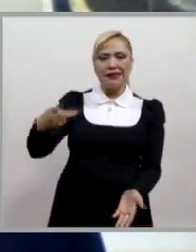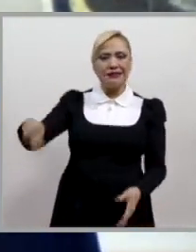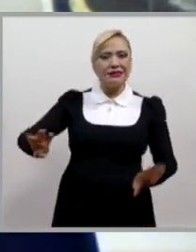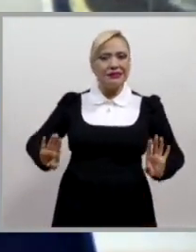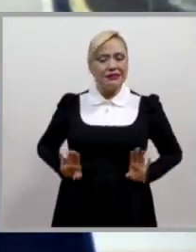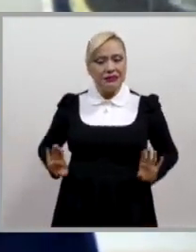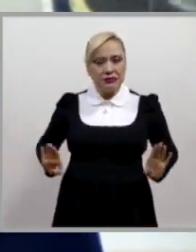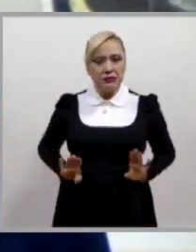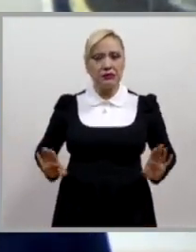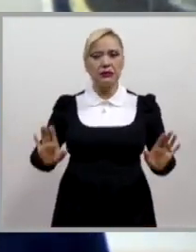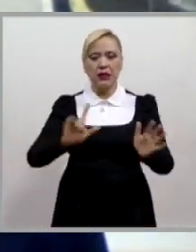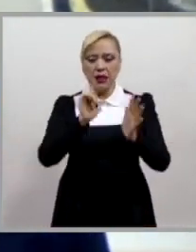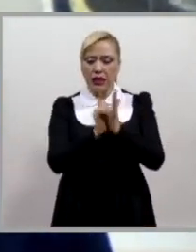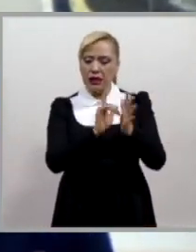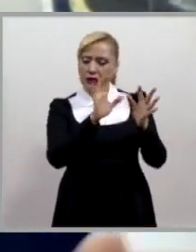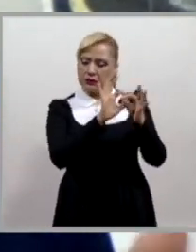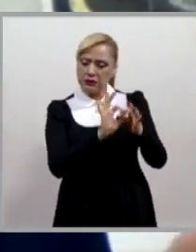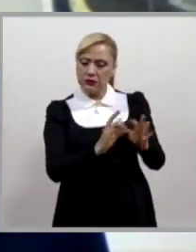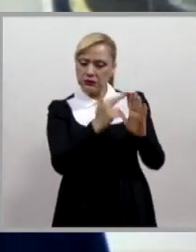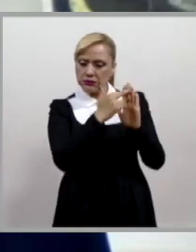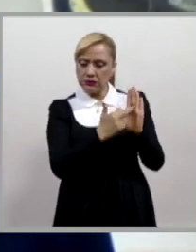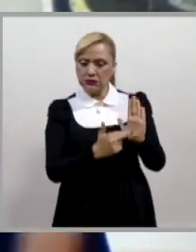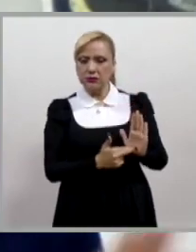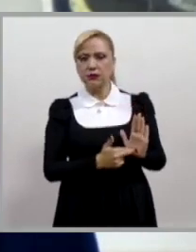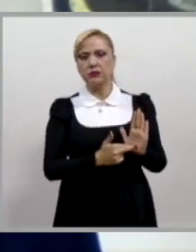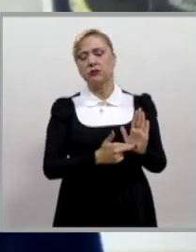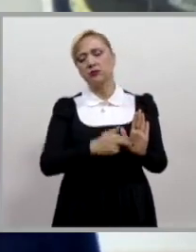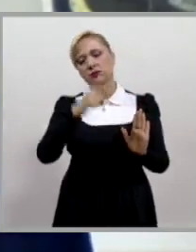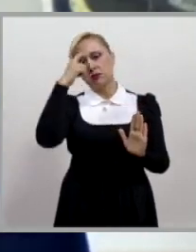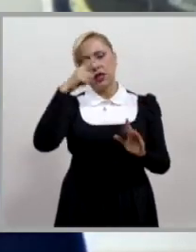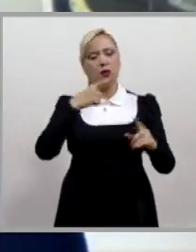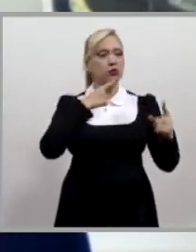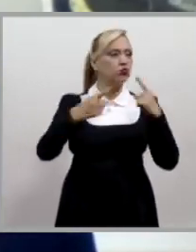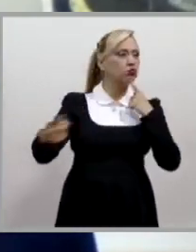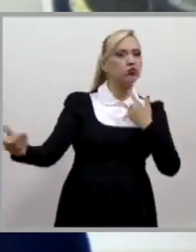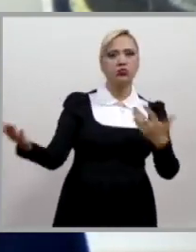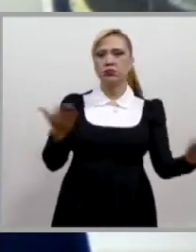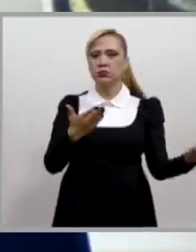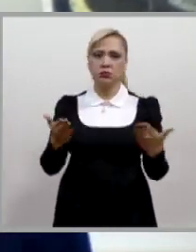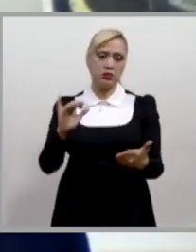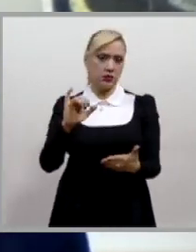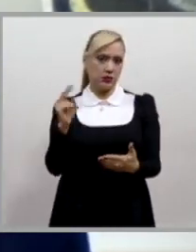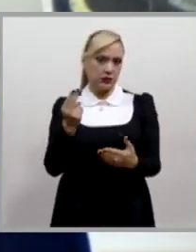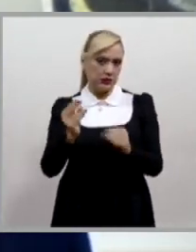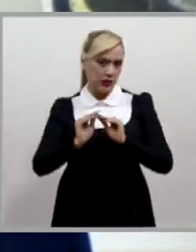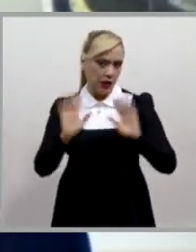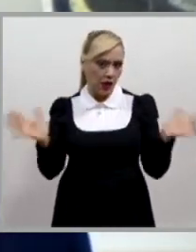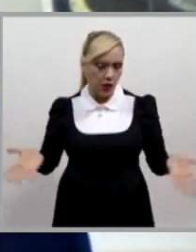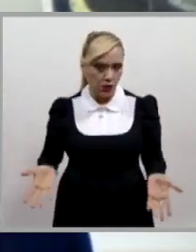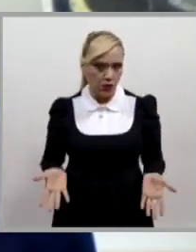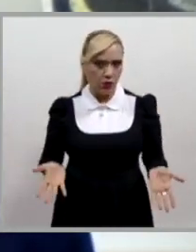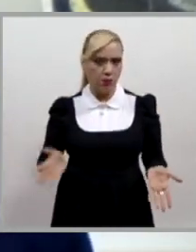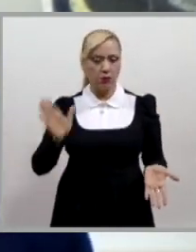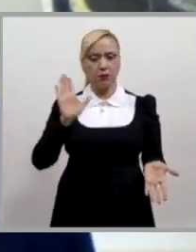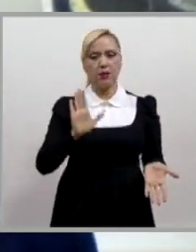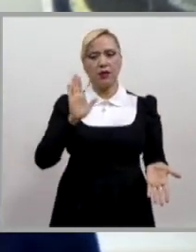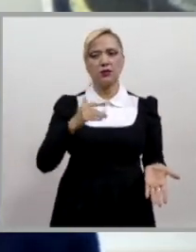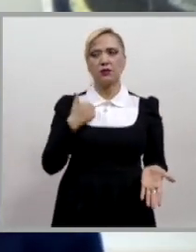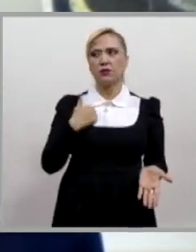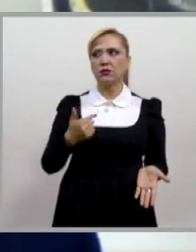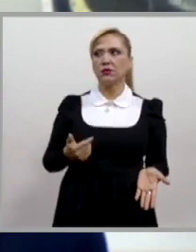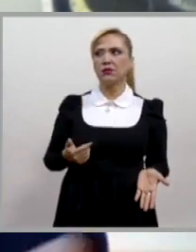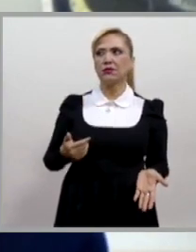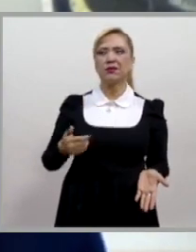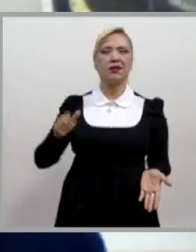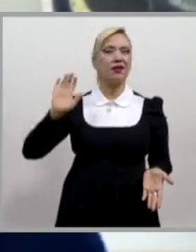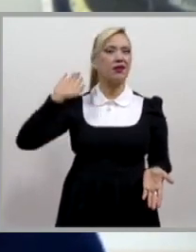conforme, y todas esas reglas que representan discusiones necesarias y que son importantes, no quiero que parezca que les estoy echando menos